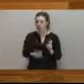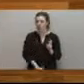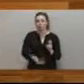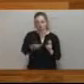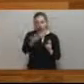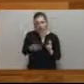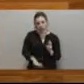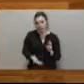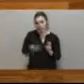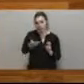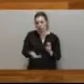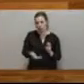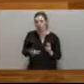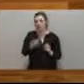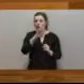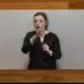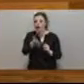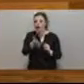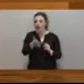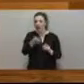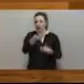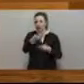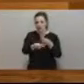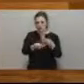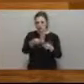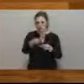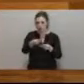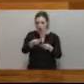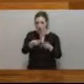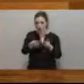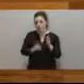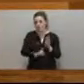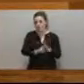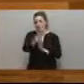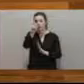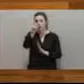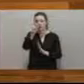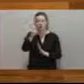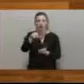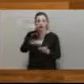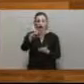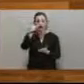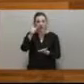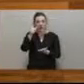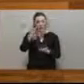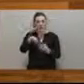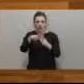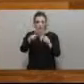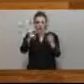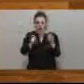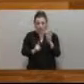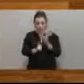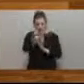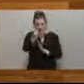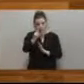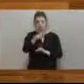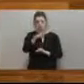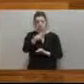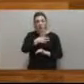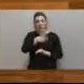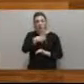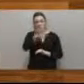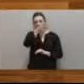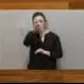trascendencia para el desarrollo de la ciudad de Oviedo y de Asturias. Porque no nos olvidemos que esto